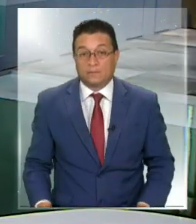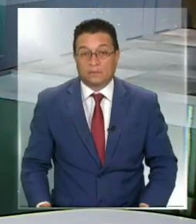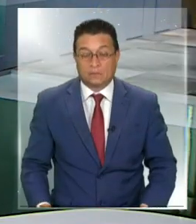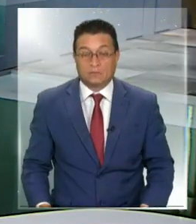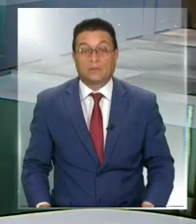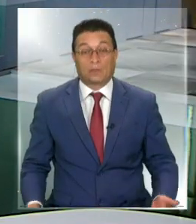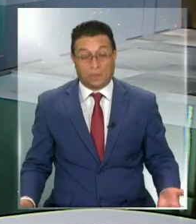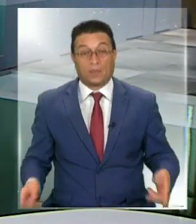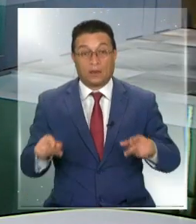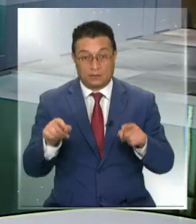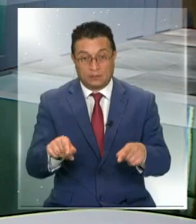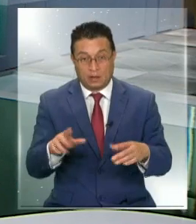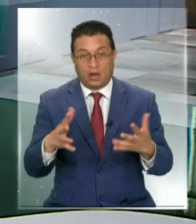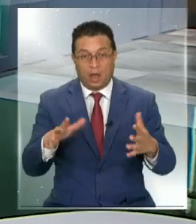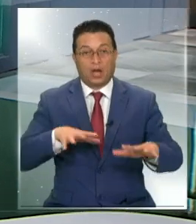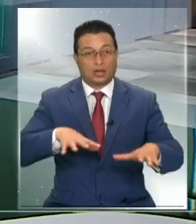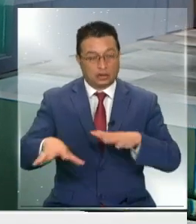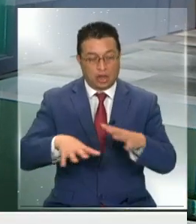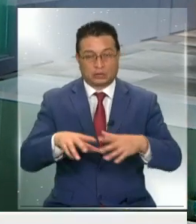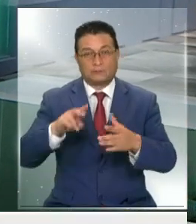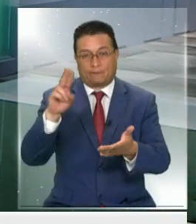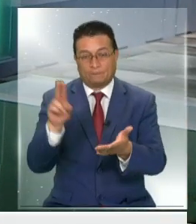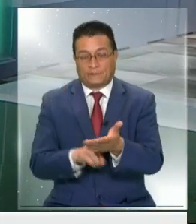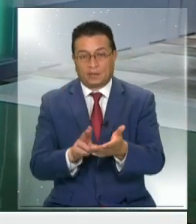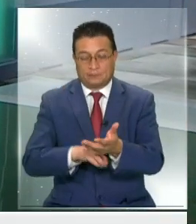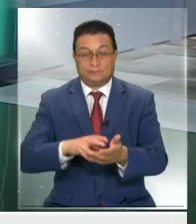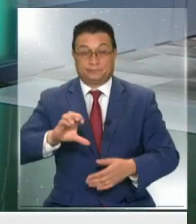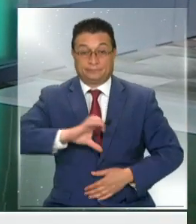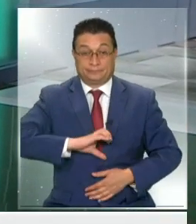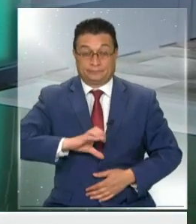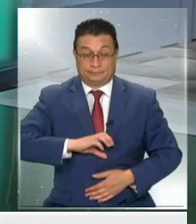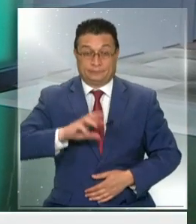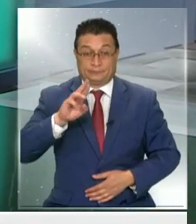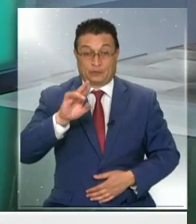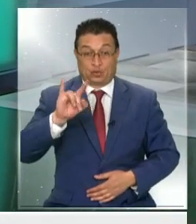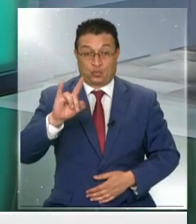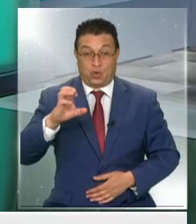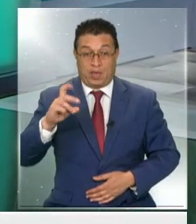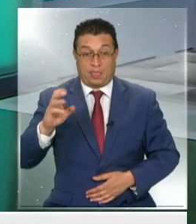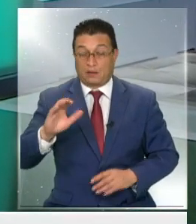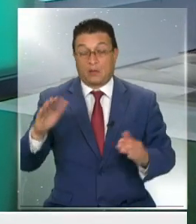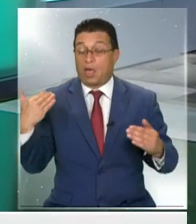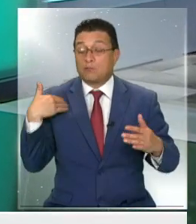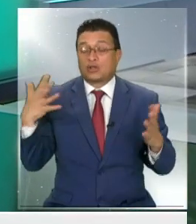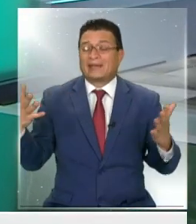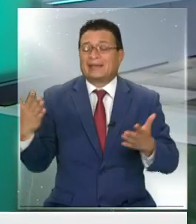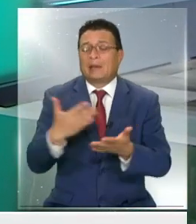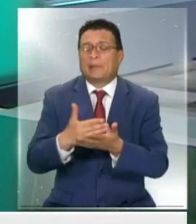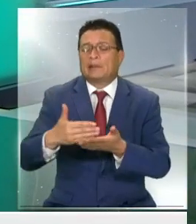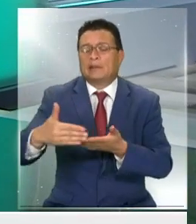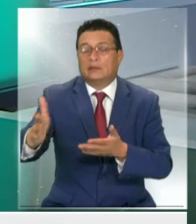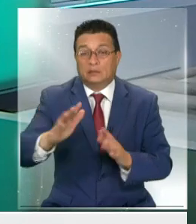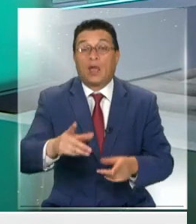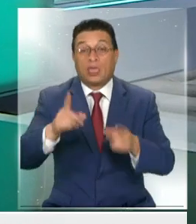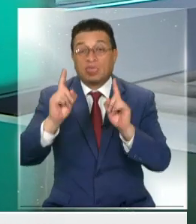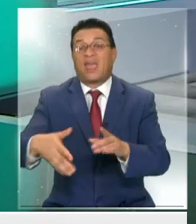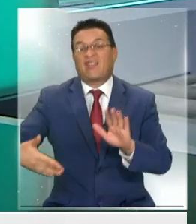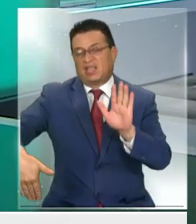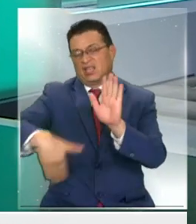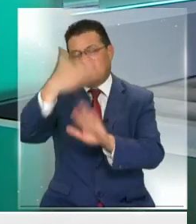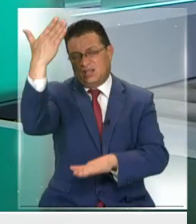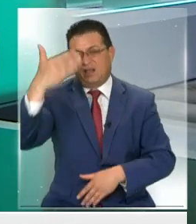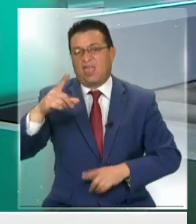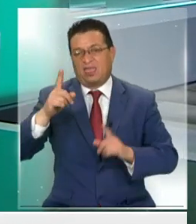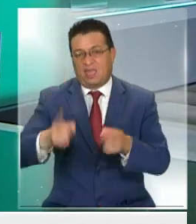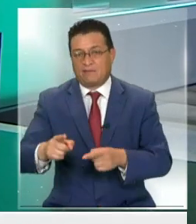Sí, me parece que hemos llegado a un estado de cosas donde efectivamente el técnico de la selección, Reinaldo Rueda, independiente de lo que pase de aquí en adelante, se tiene que ir.